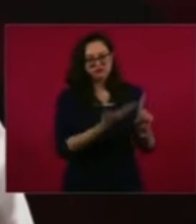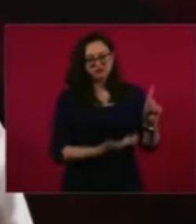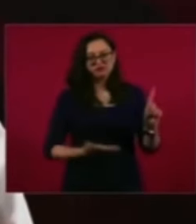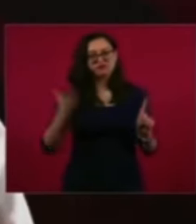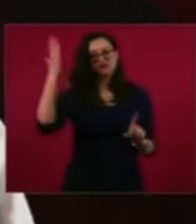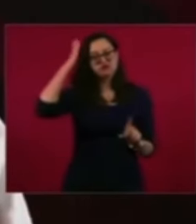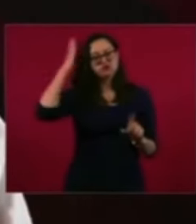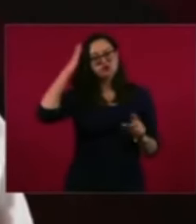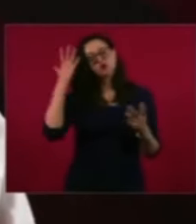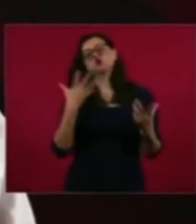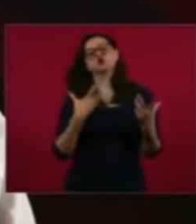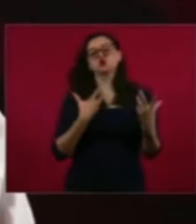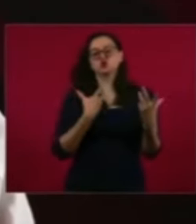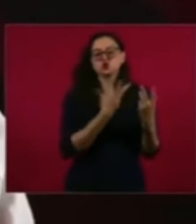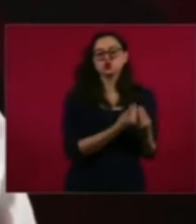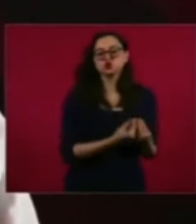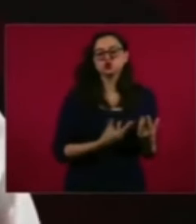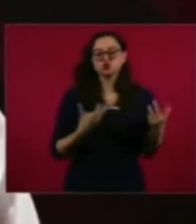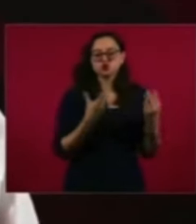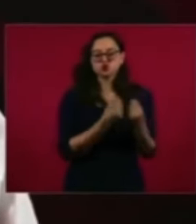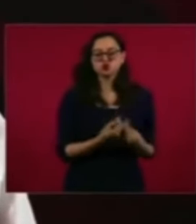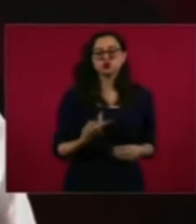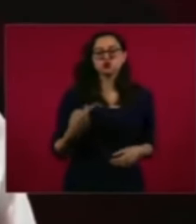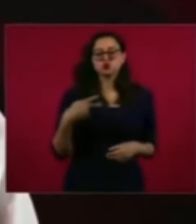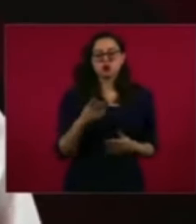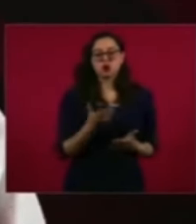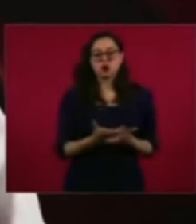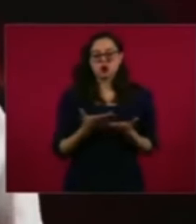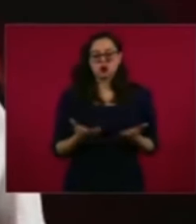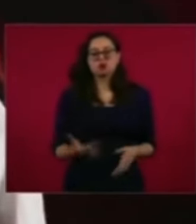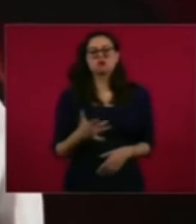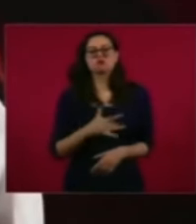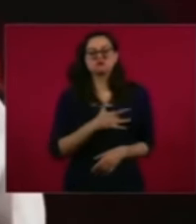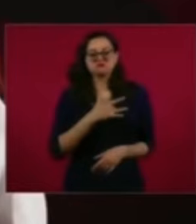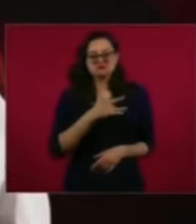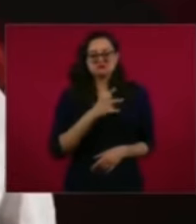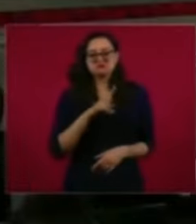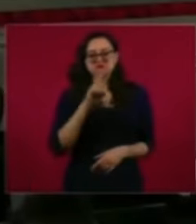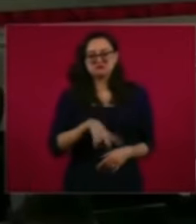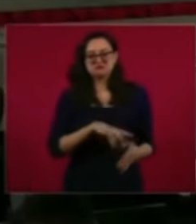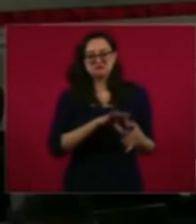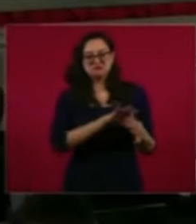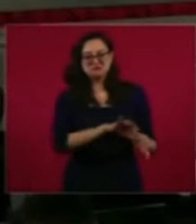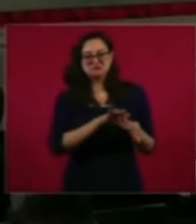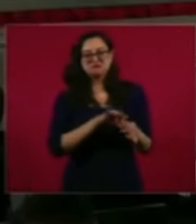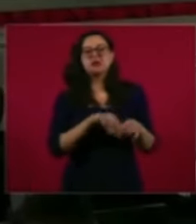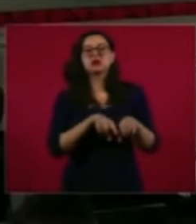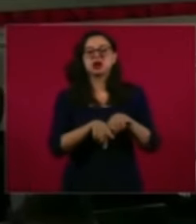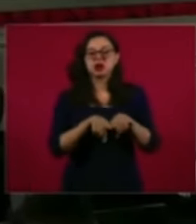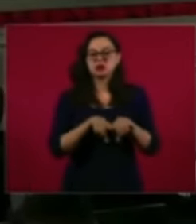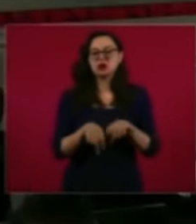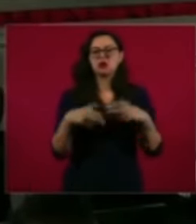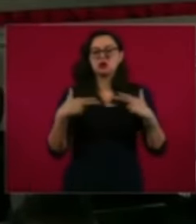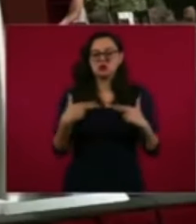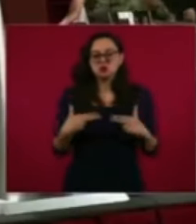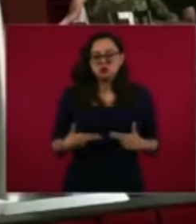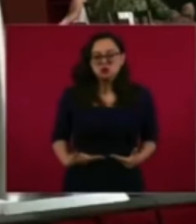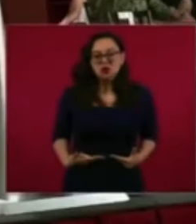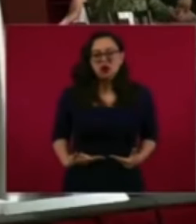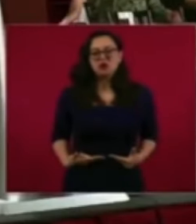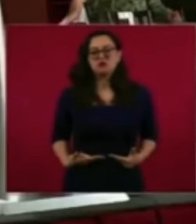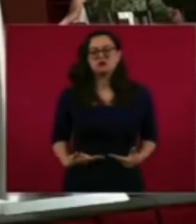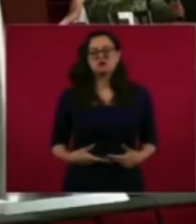nunca había llegado a sentirte tan cerca tan hermano tan humano